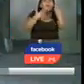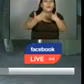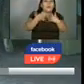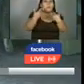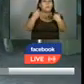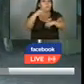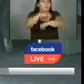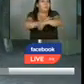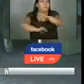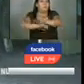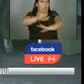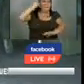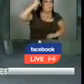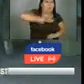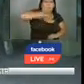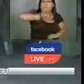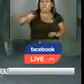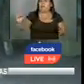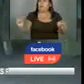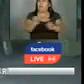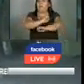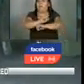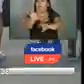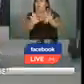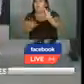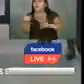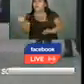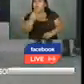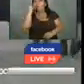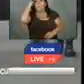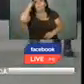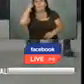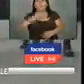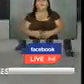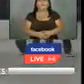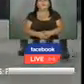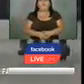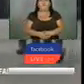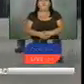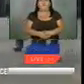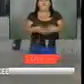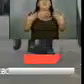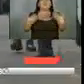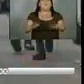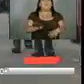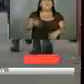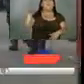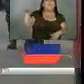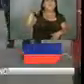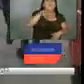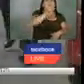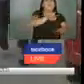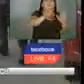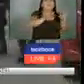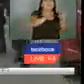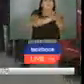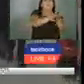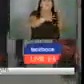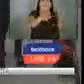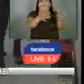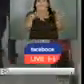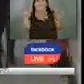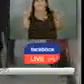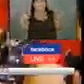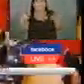se han efectuado de forma arbitraria, tal como lo señalan varios sectores. Desde el 27 de marzo de este año, la